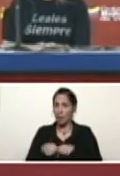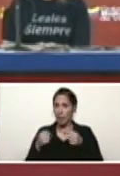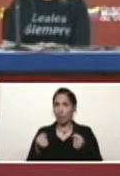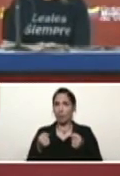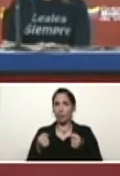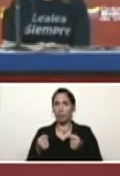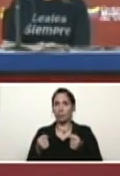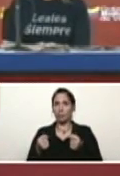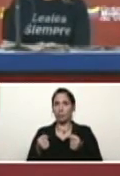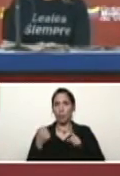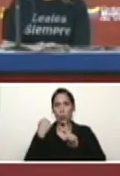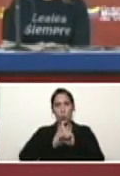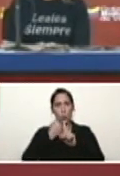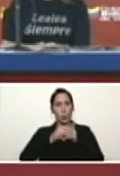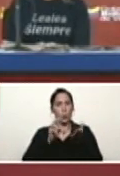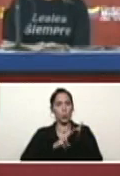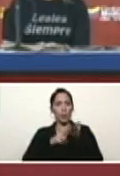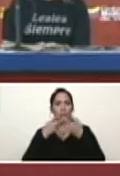lucha de la verdad.